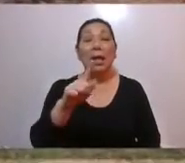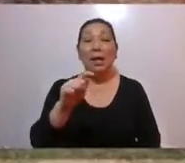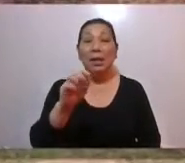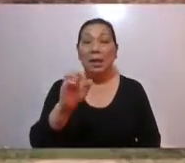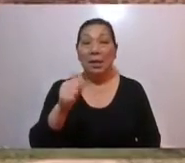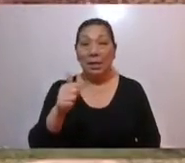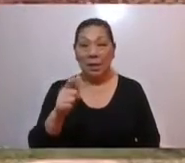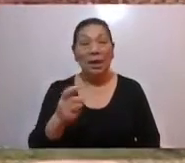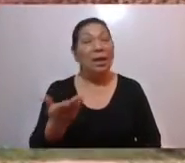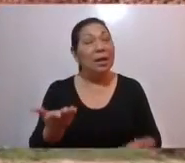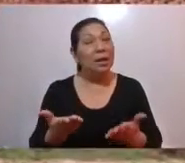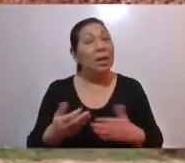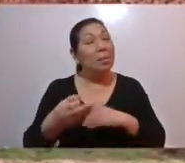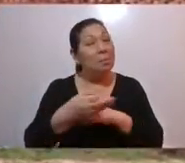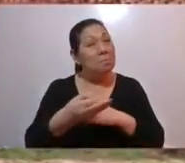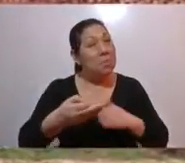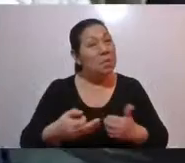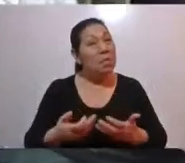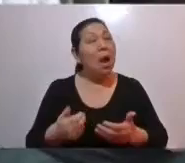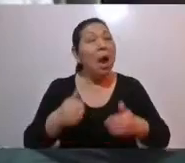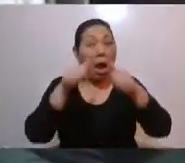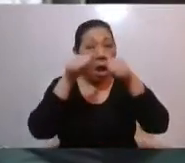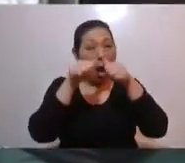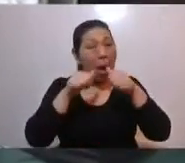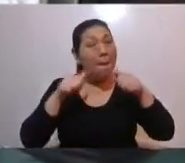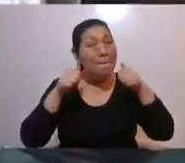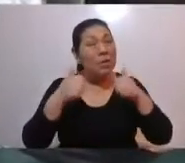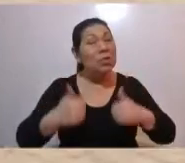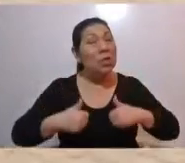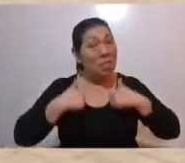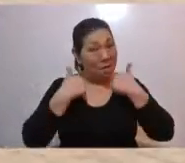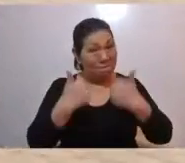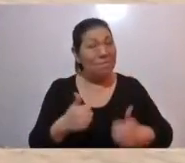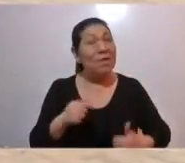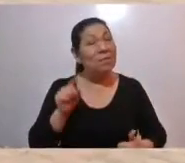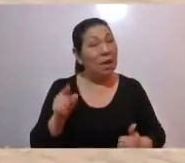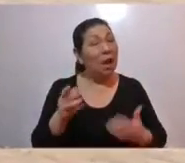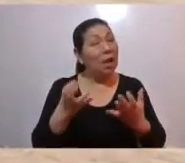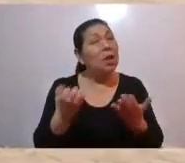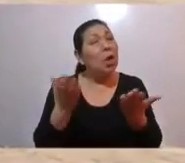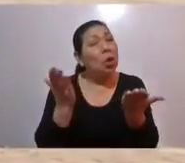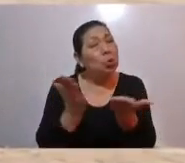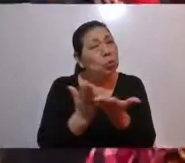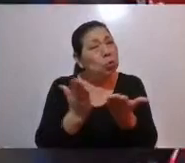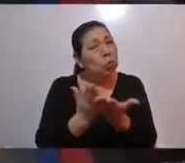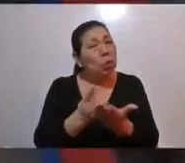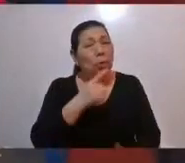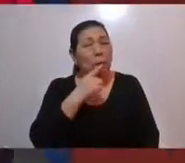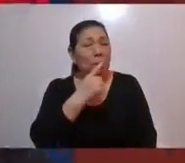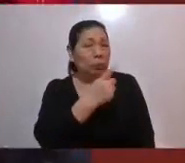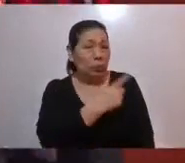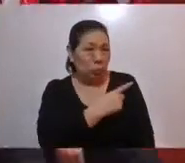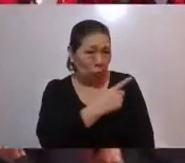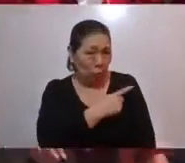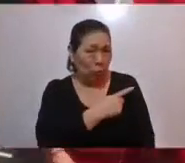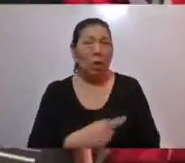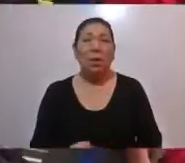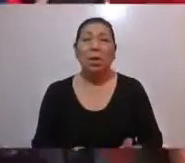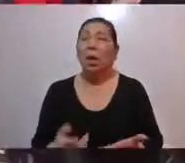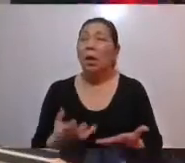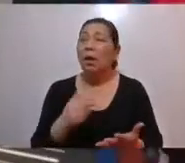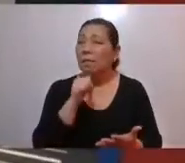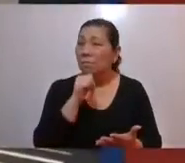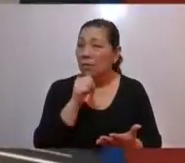hermana Elita Ciesa Fernández, que viven en la región de Amazonas y que querían estudiar el primero